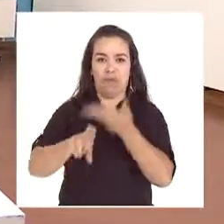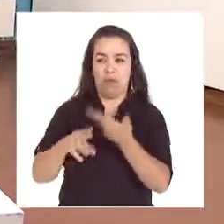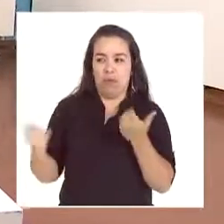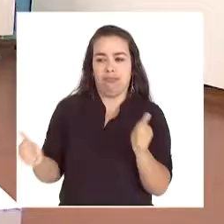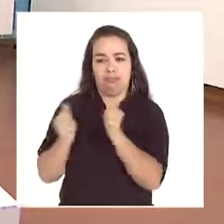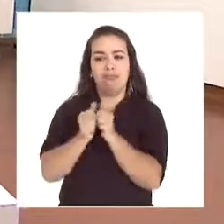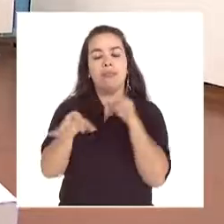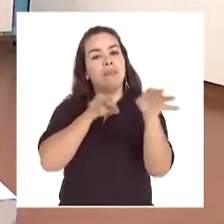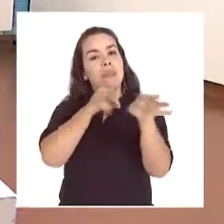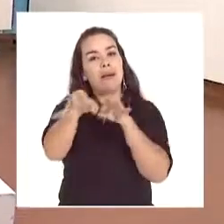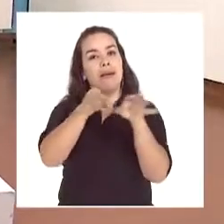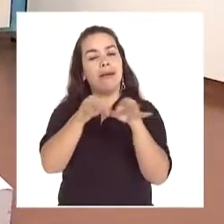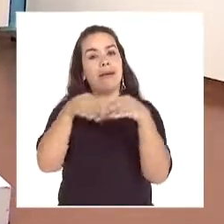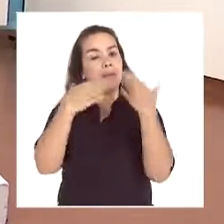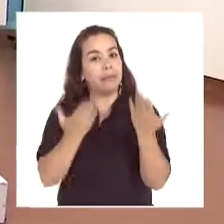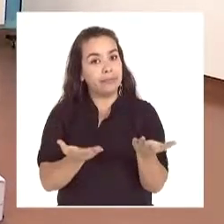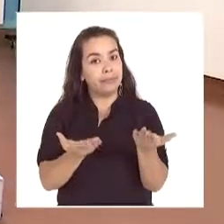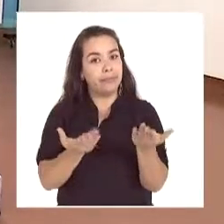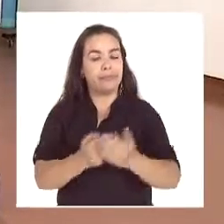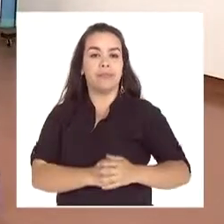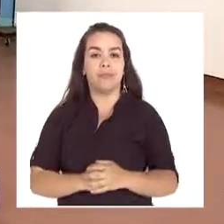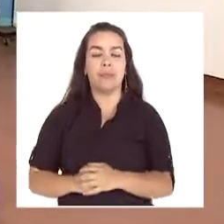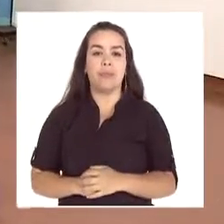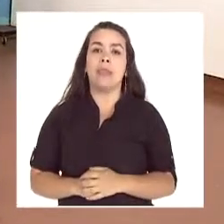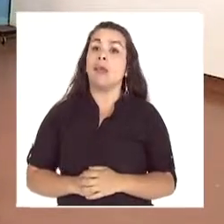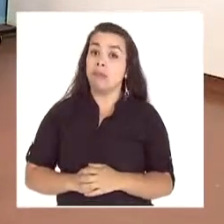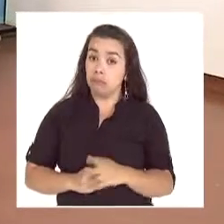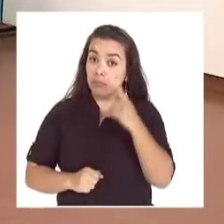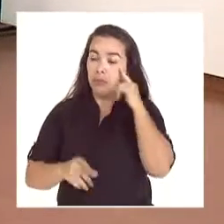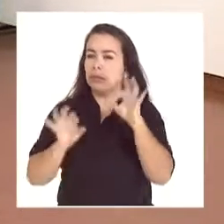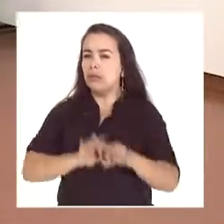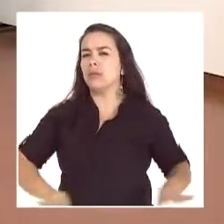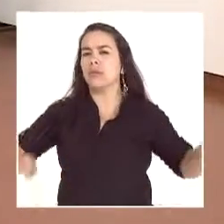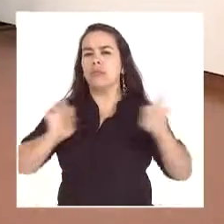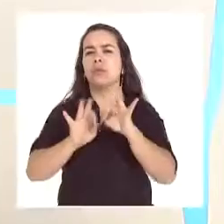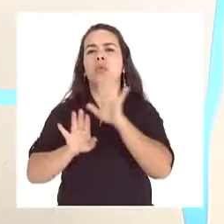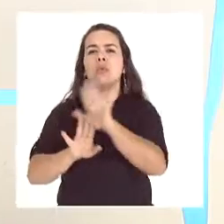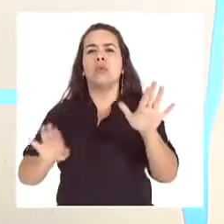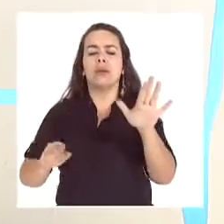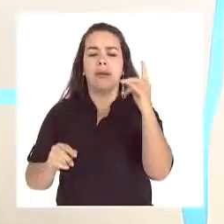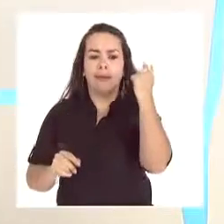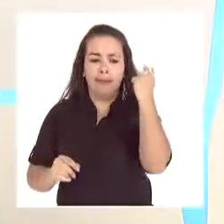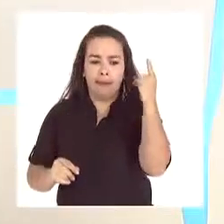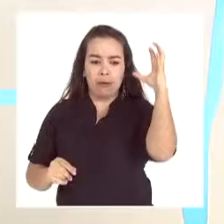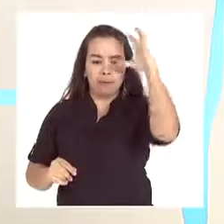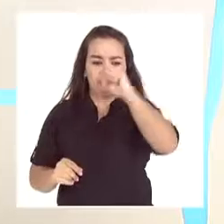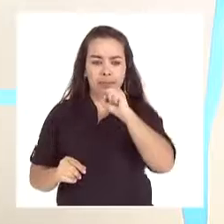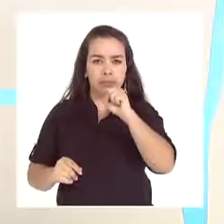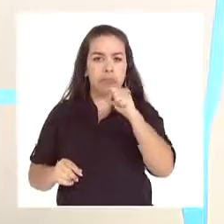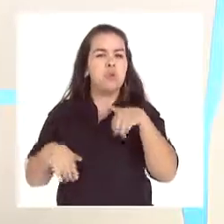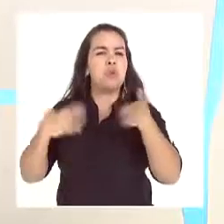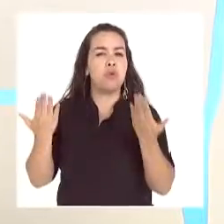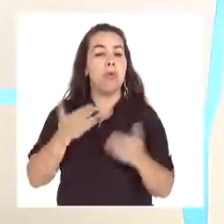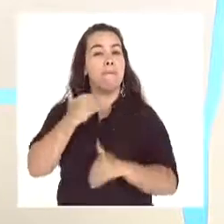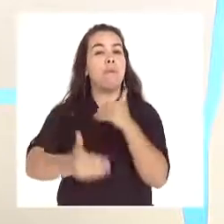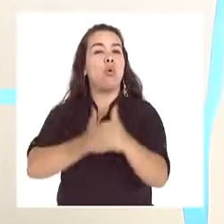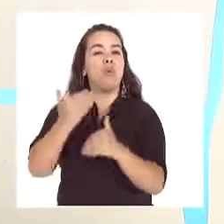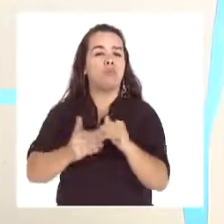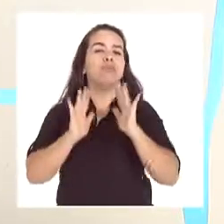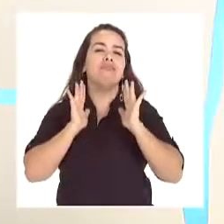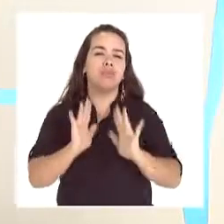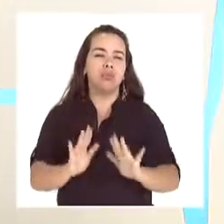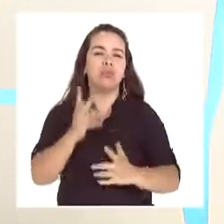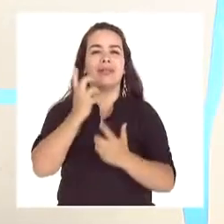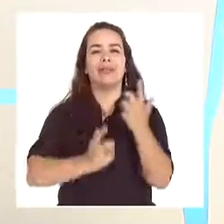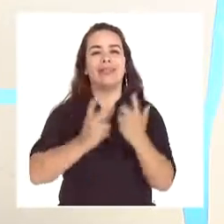este caso de la enfermedad arterial, es bueno que ustedes entiendan algo. Es un proceso patológico de enfermedad